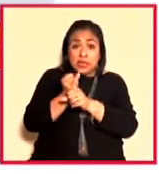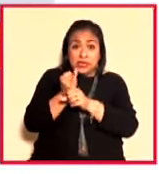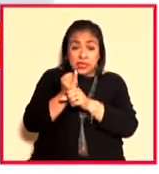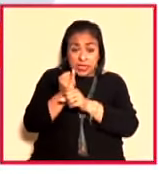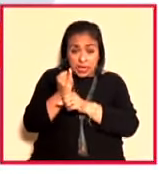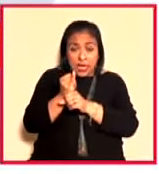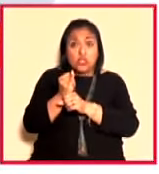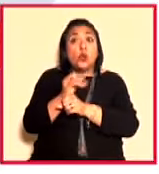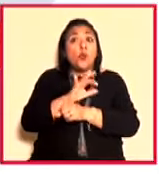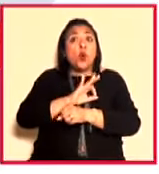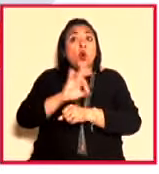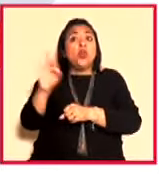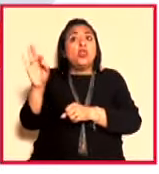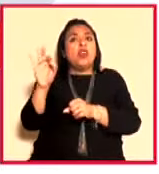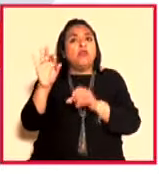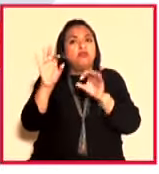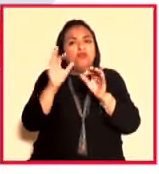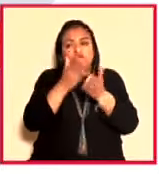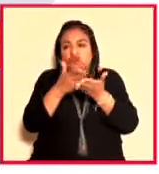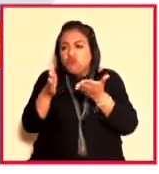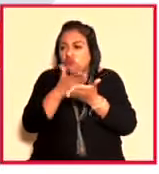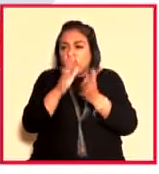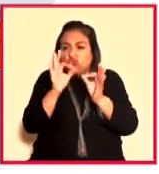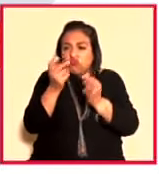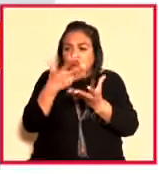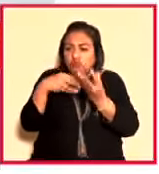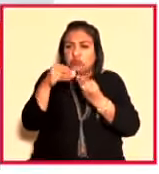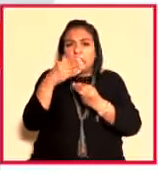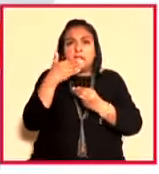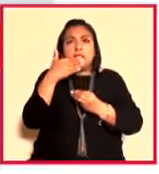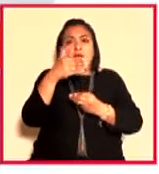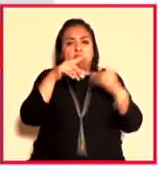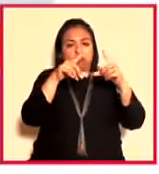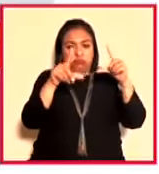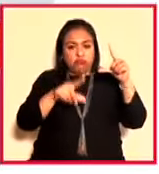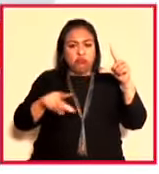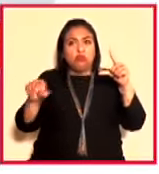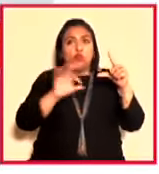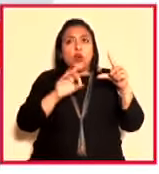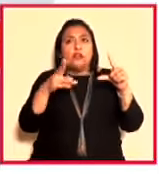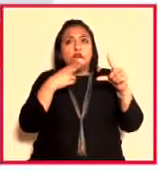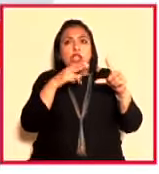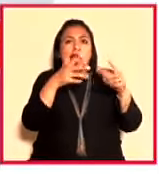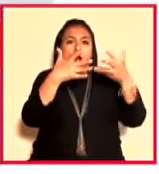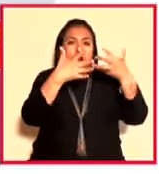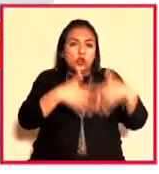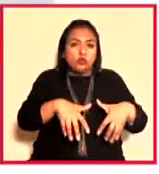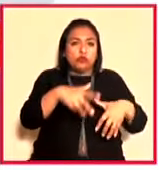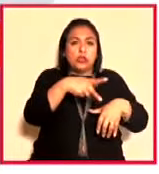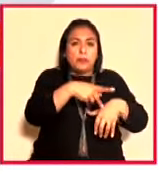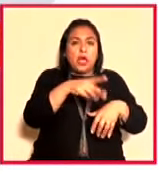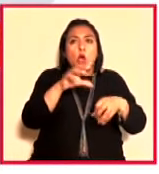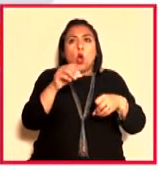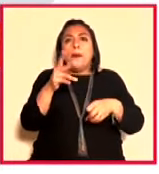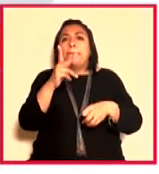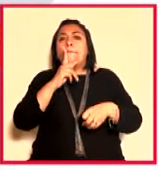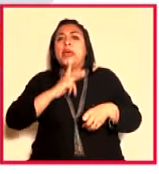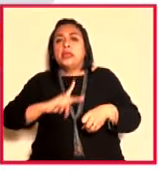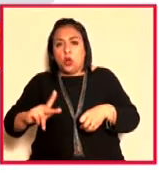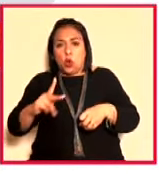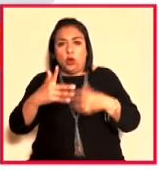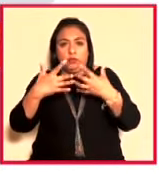permitiría catalogar adecuadamente los recursos explotables del país, tanto para la industria minera como para la petrolera y la del